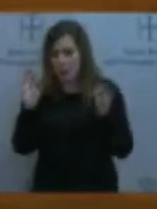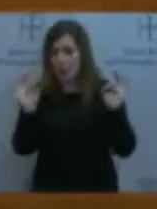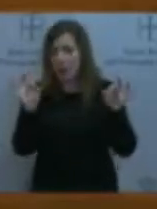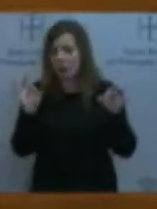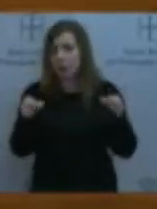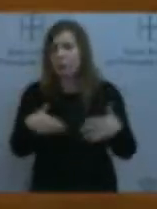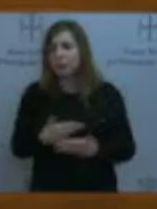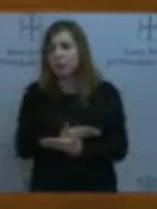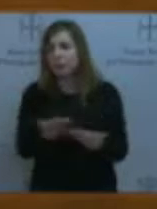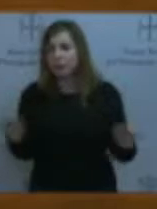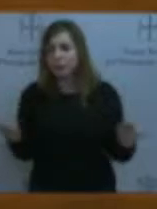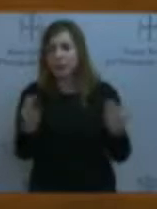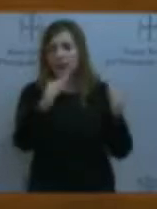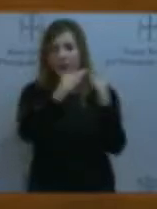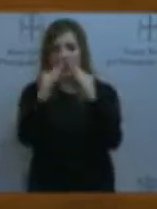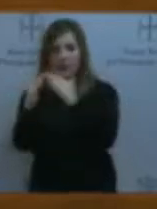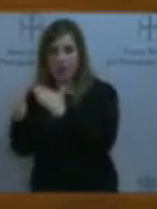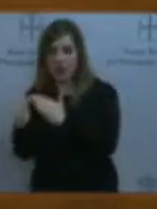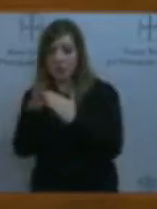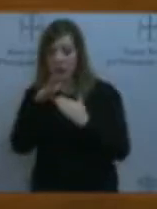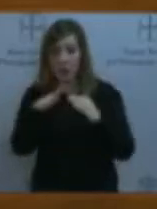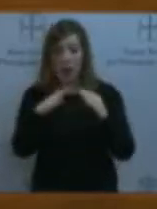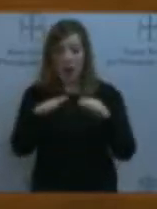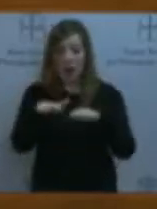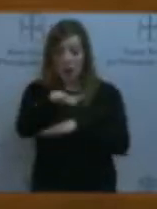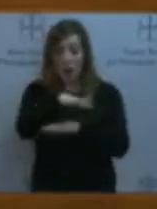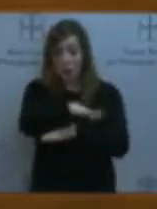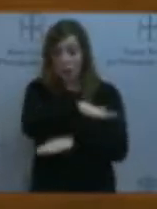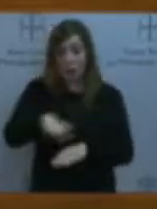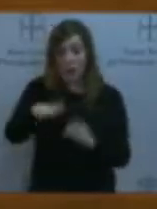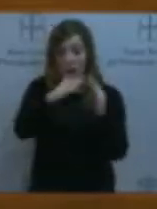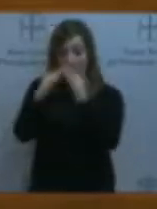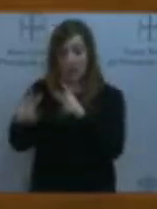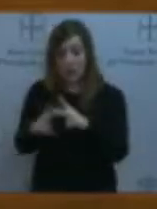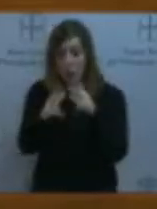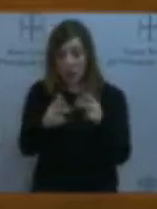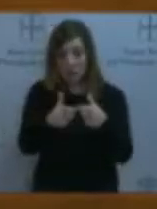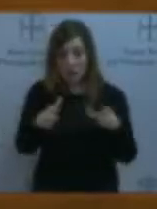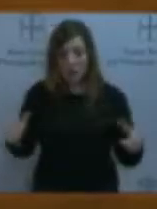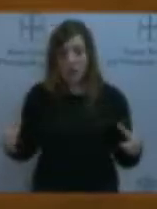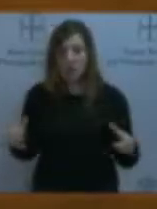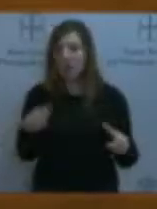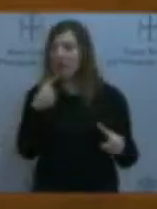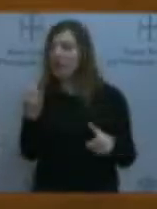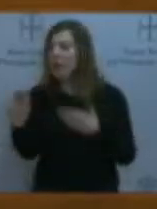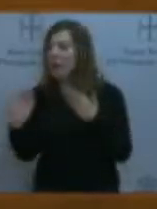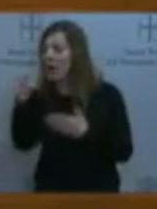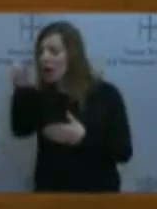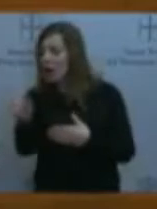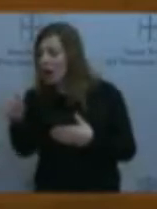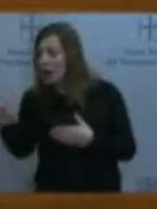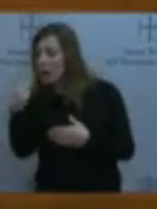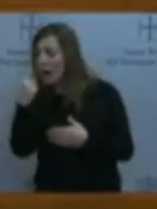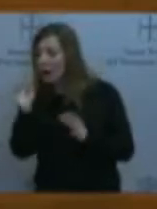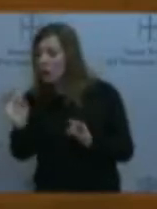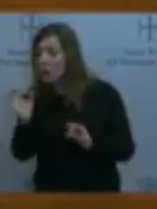disposición viviendas para ampliar nuestro parque de vivienda social, ustedes me dirán que hay que hablar con ellos. Si yo les pregunto qué hay